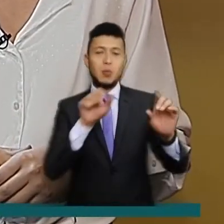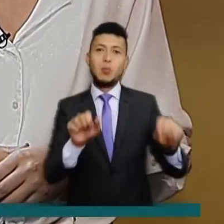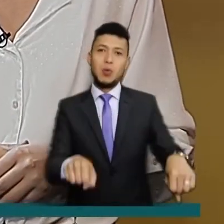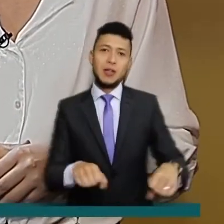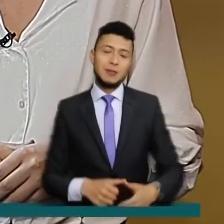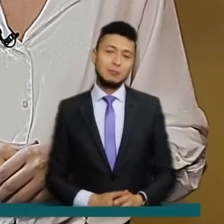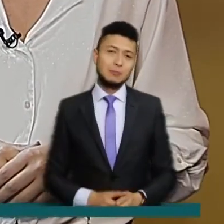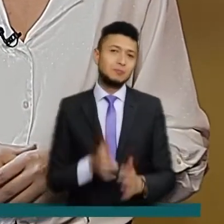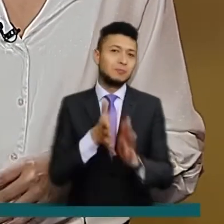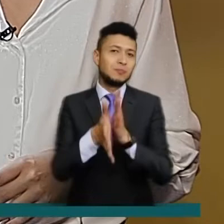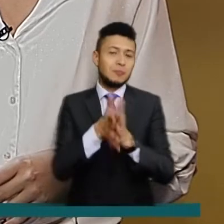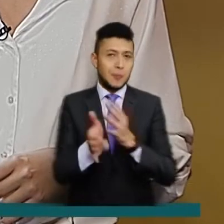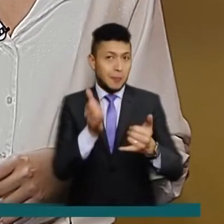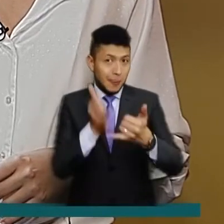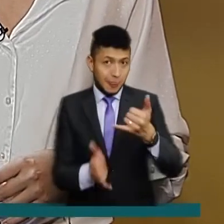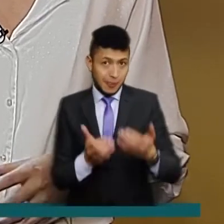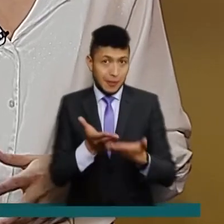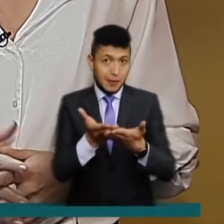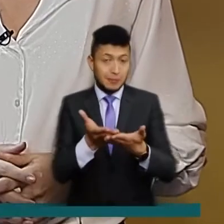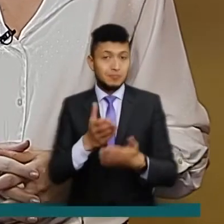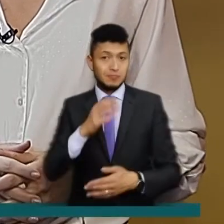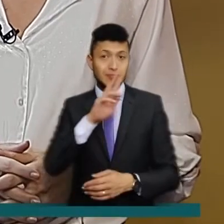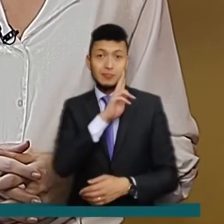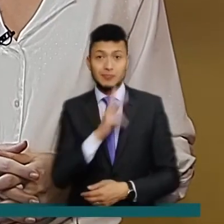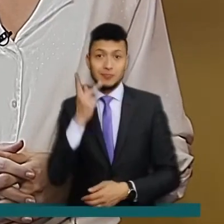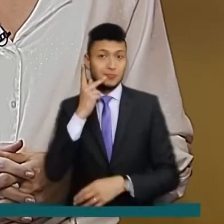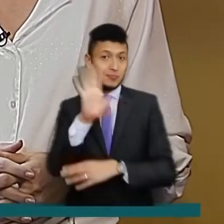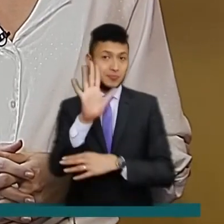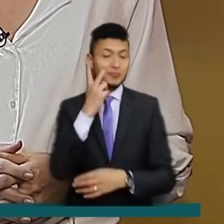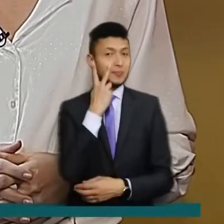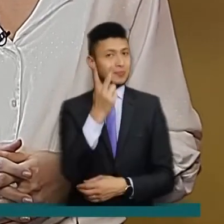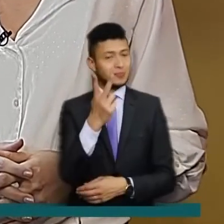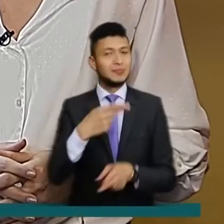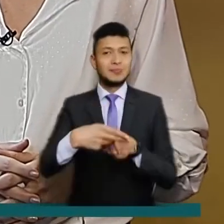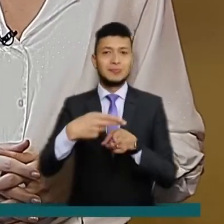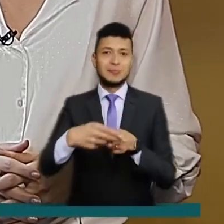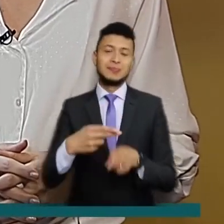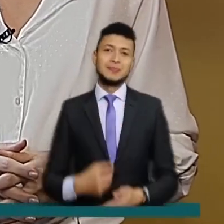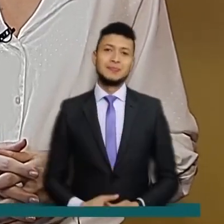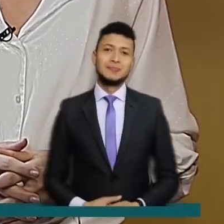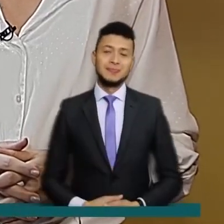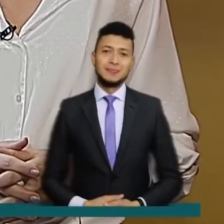tienen claros los objetivos. Hasta aquí esta información. Se despide Karen Suárez y nos vemos a la próxima.